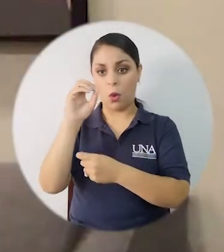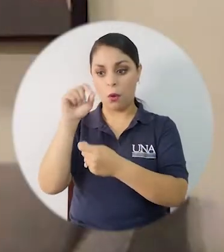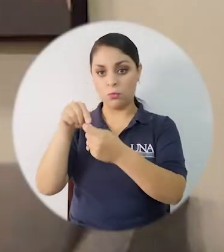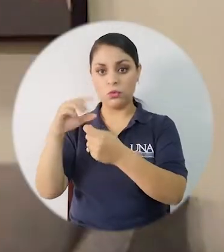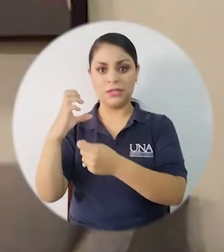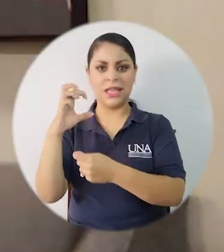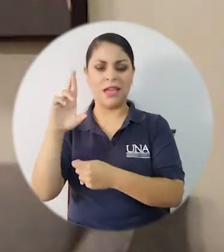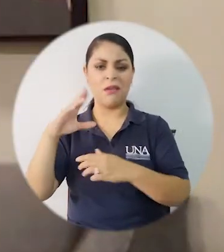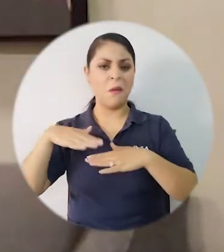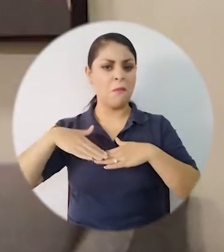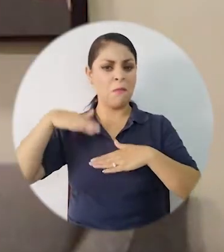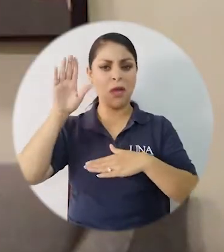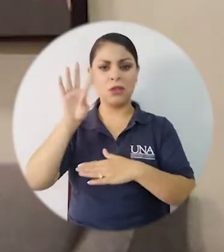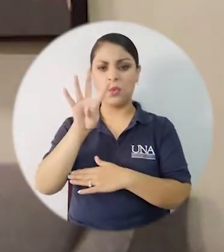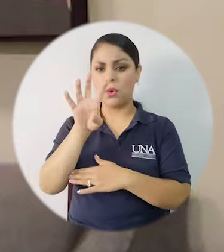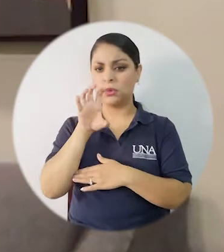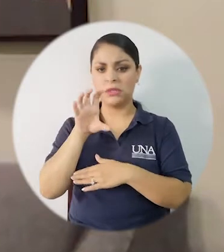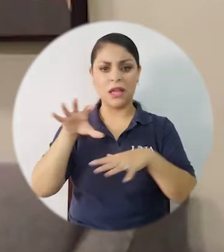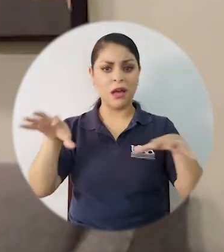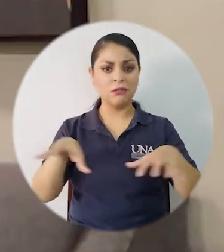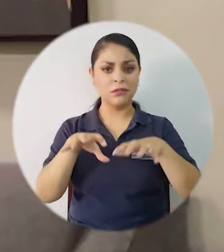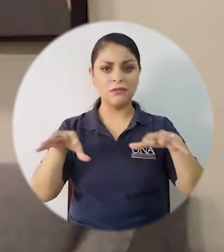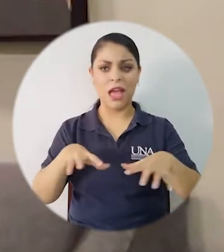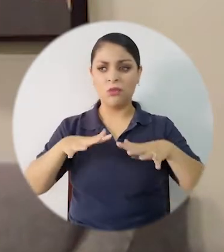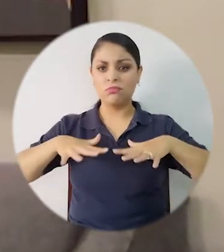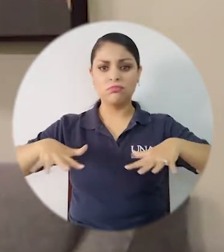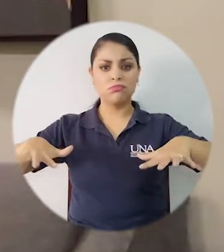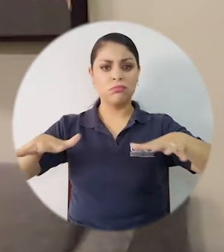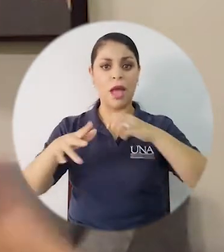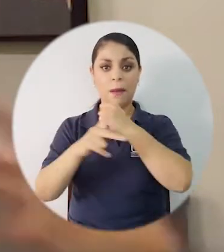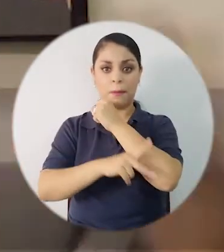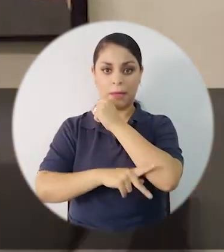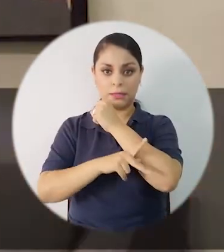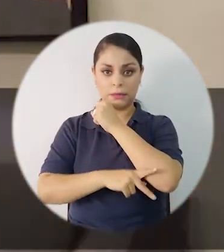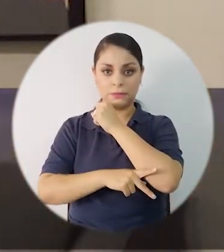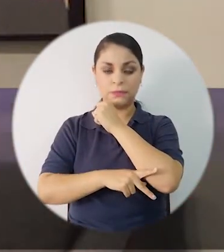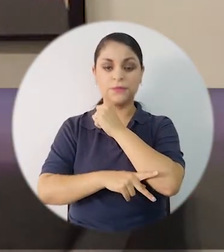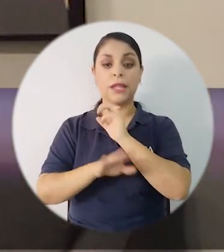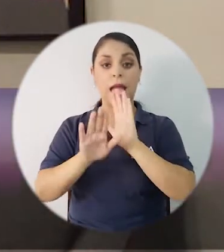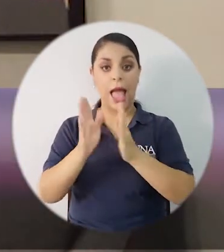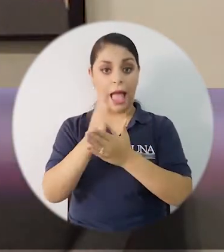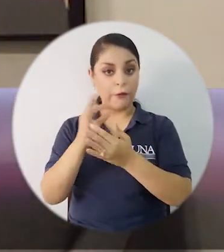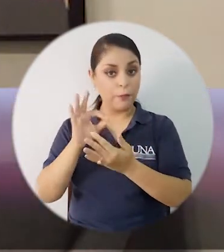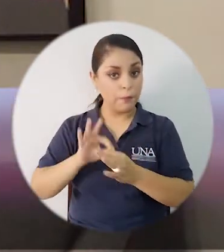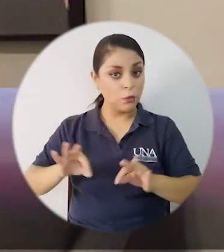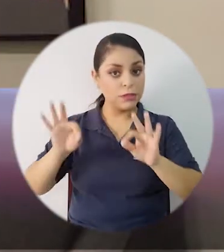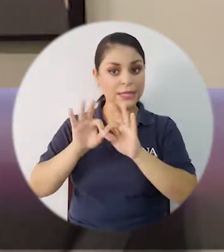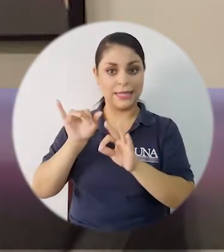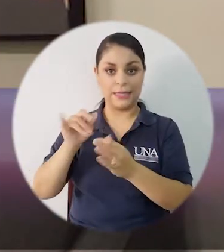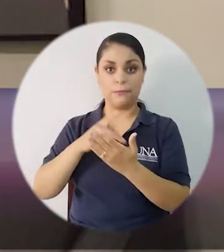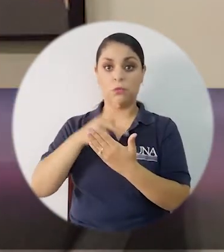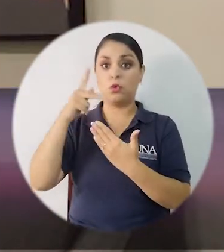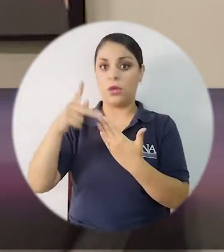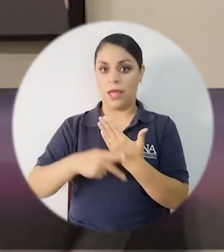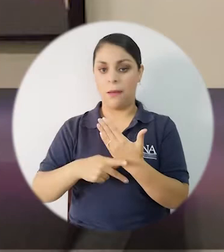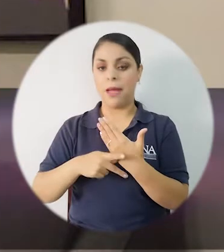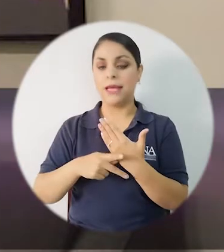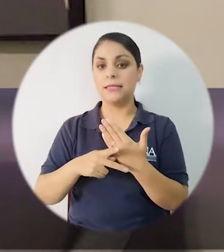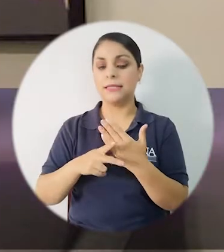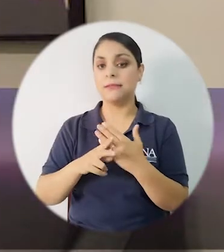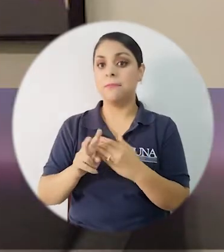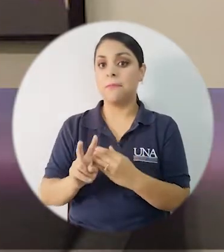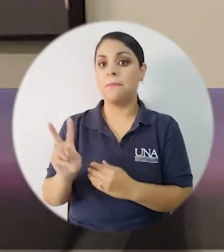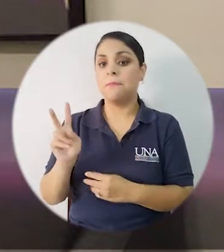200costarrica.go.cr, son más de 400 actividades de diversas contrapartes de este proyecto país. Algo importante es que el programa es un programa